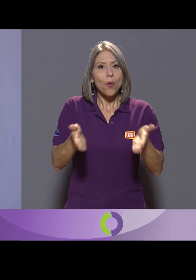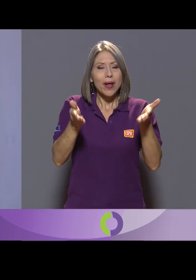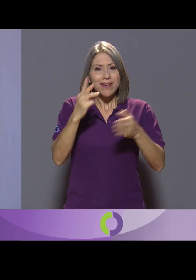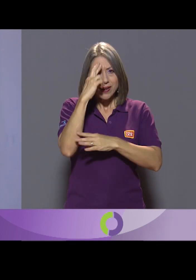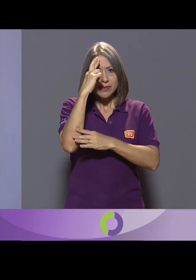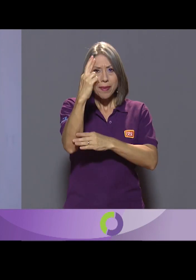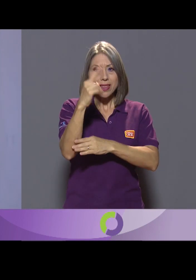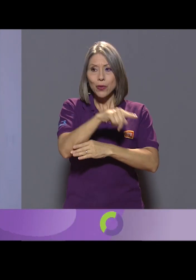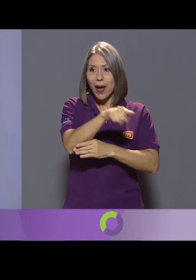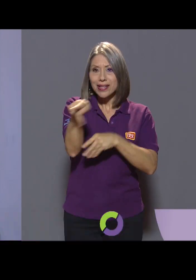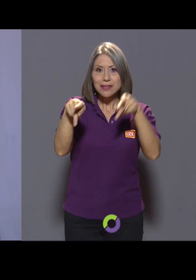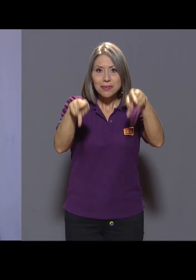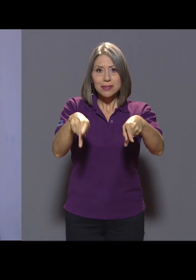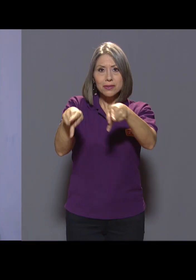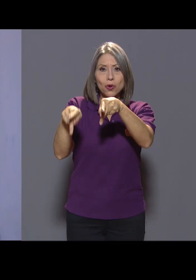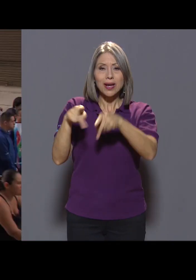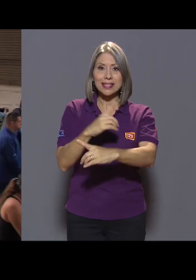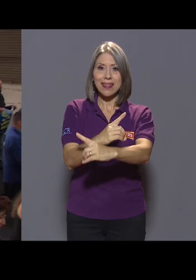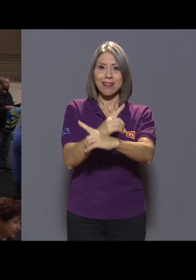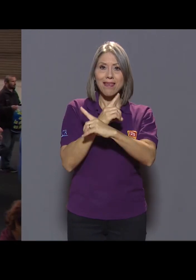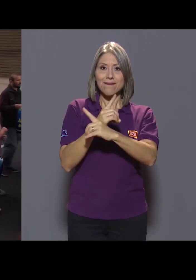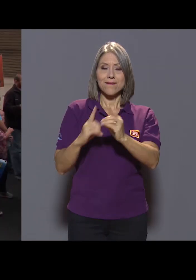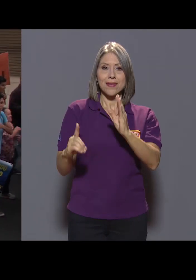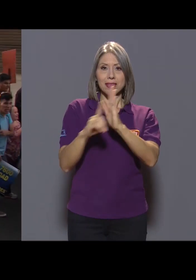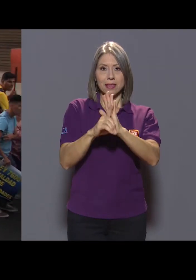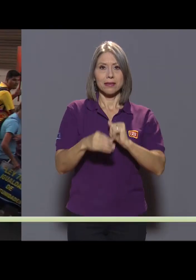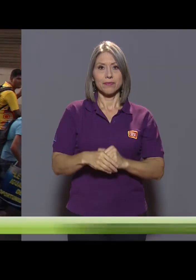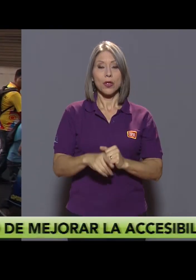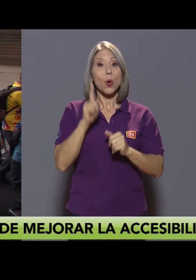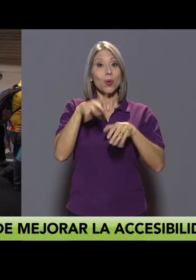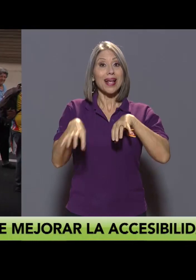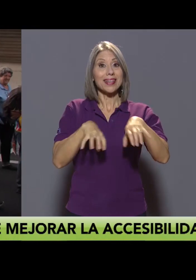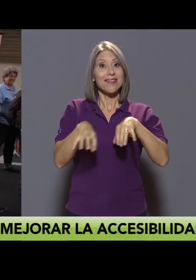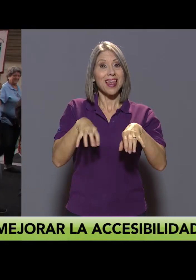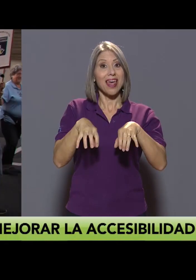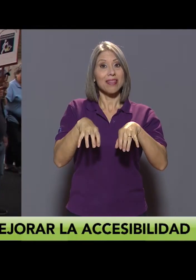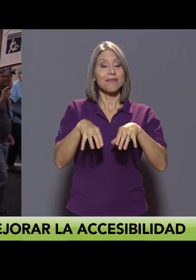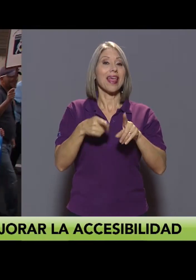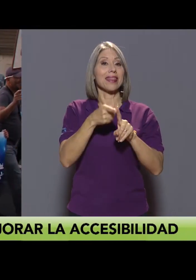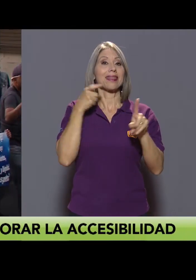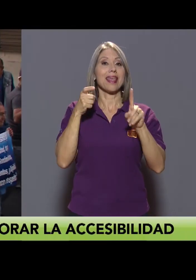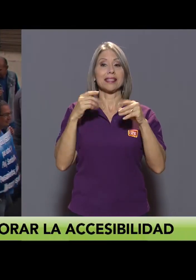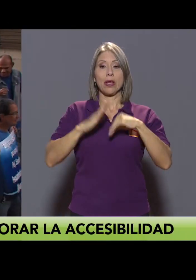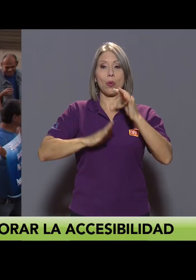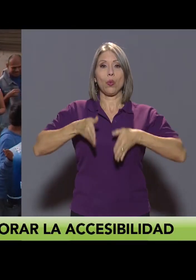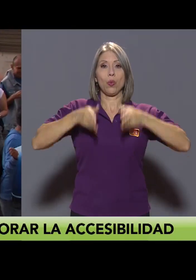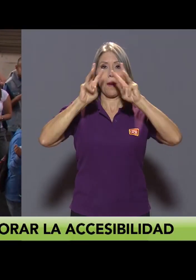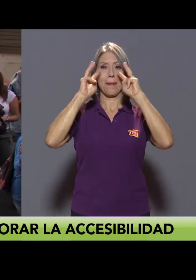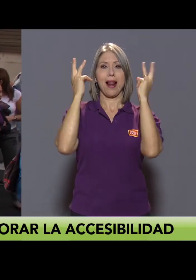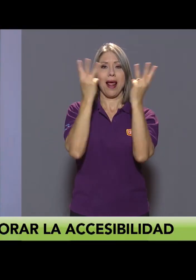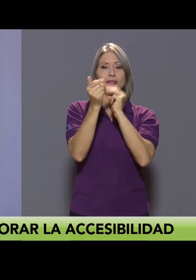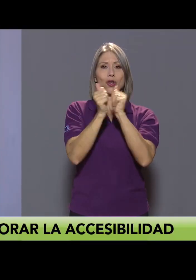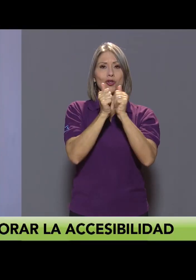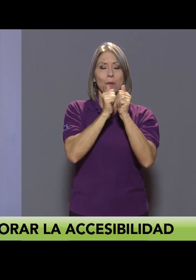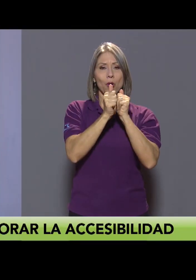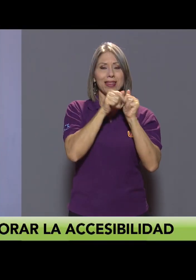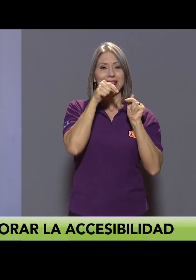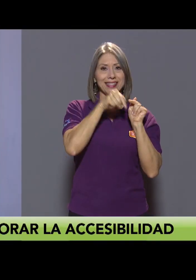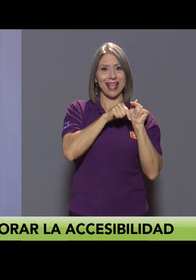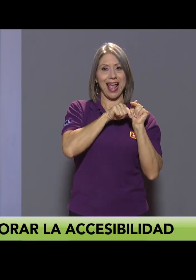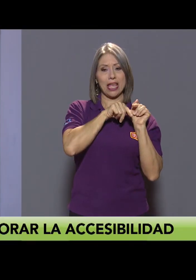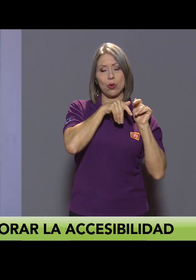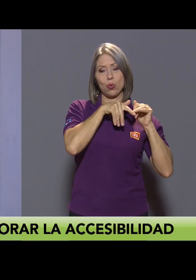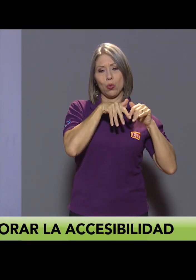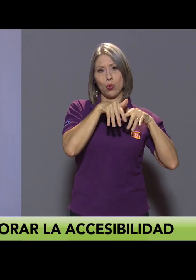la defensa de este colectivo. Entonces tenemos una actividad que va a arrancar una caminata que sale del Palacio de los Deportes, llegamos al